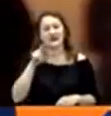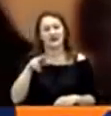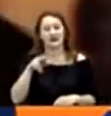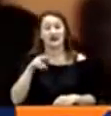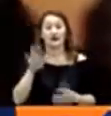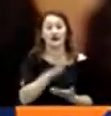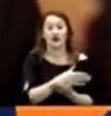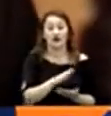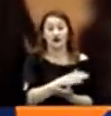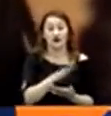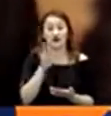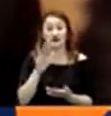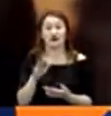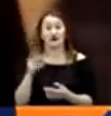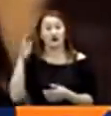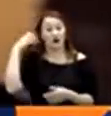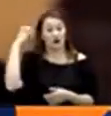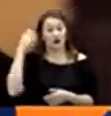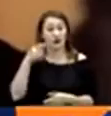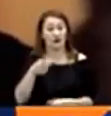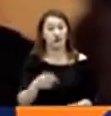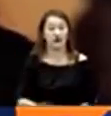popular contemporánea en Europa.